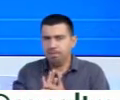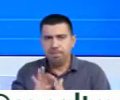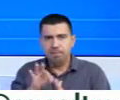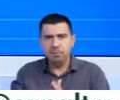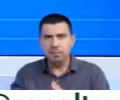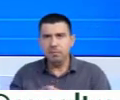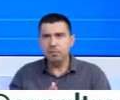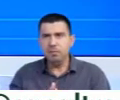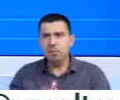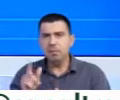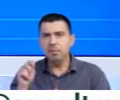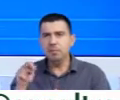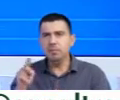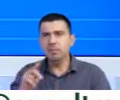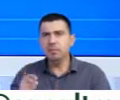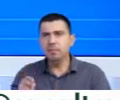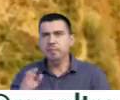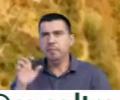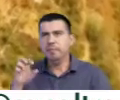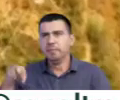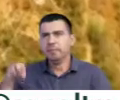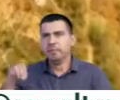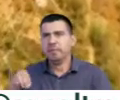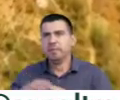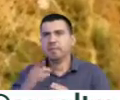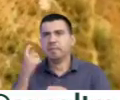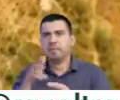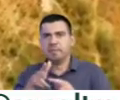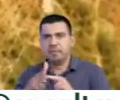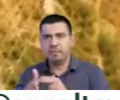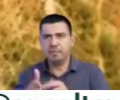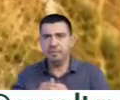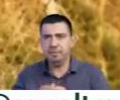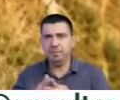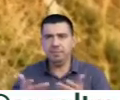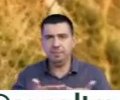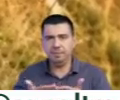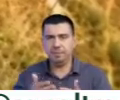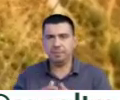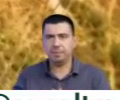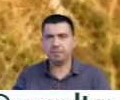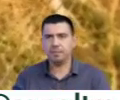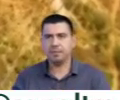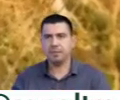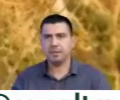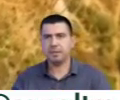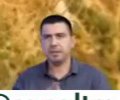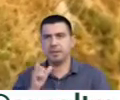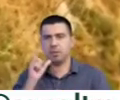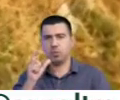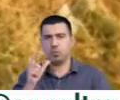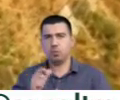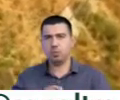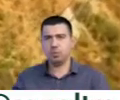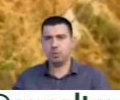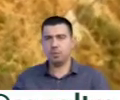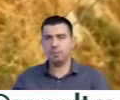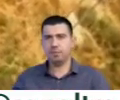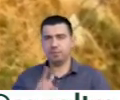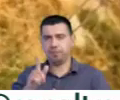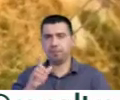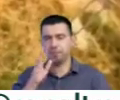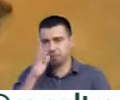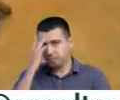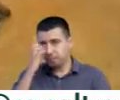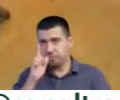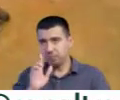Sense EPM informó que ayer se presentaron algunos cortes involuntarios del servicio en el centro de Cúcuta y áreas circunvecinas debido a los